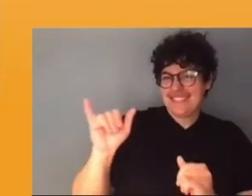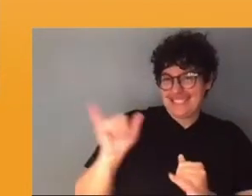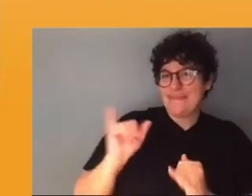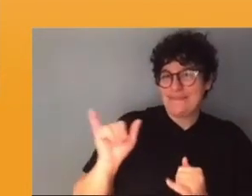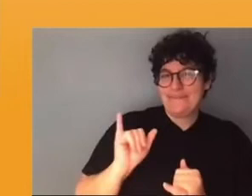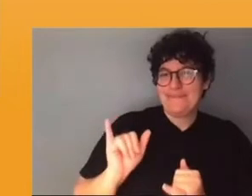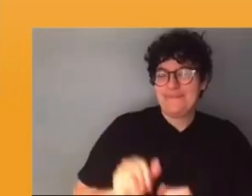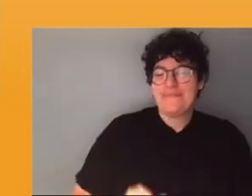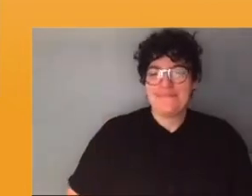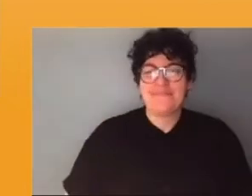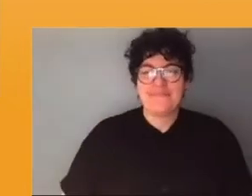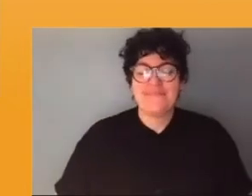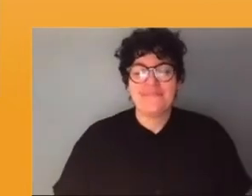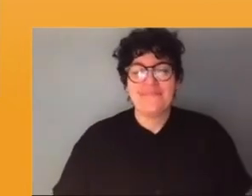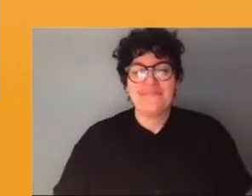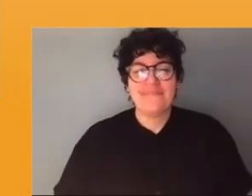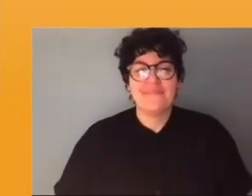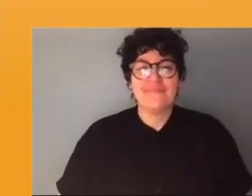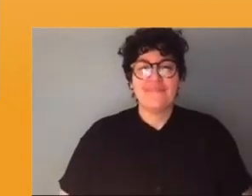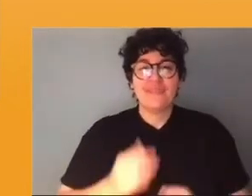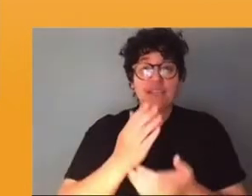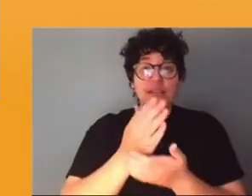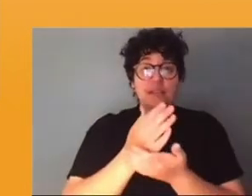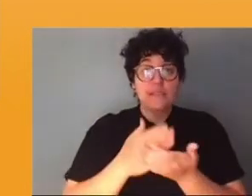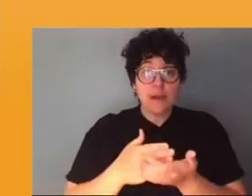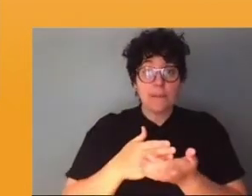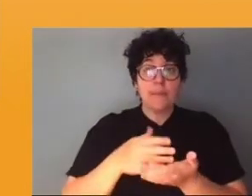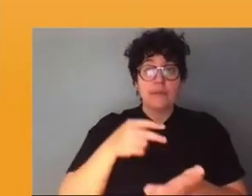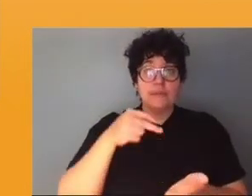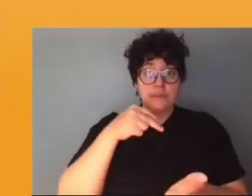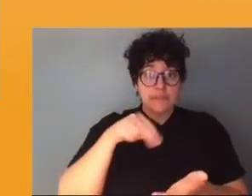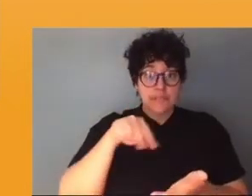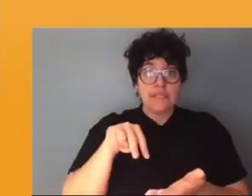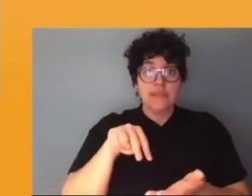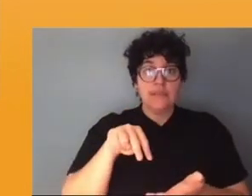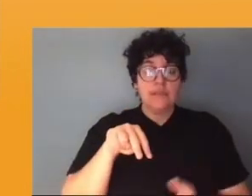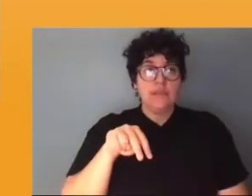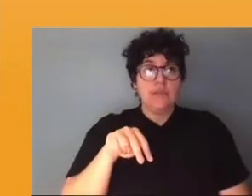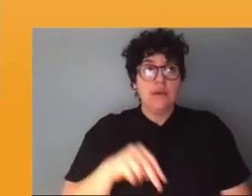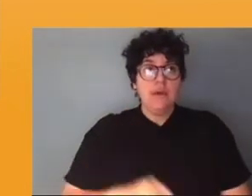es lo mismo. Y hay bailarines,